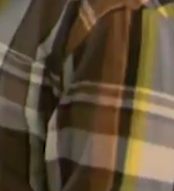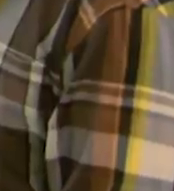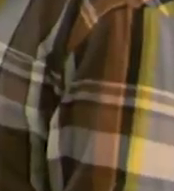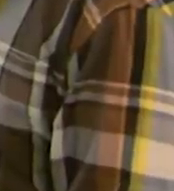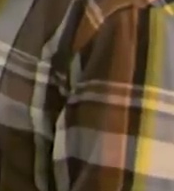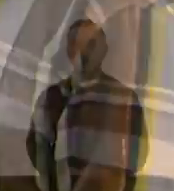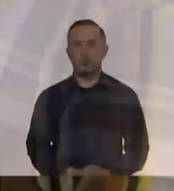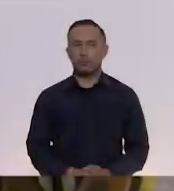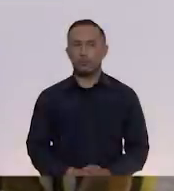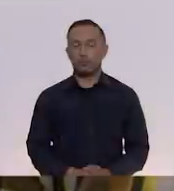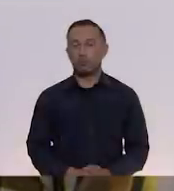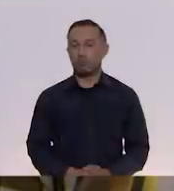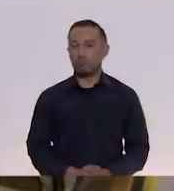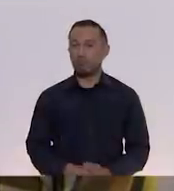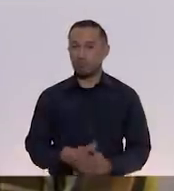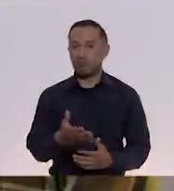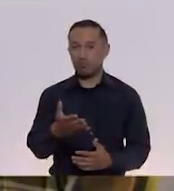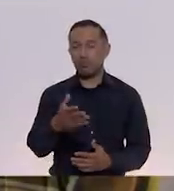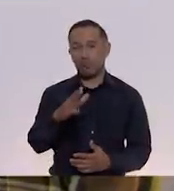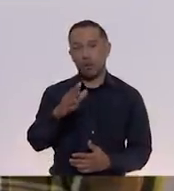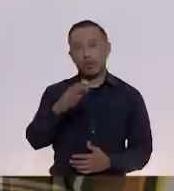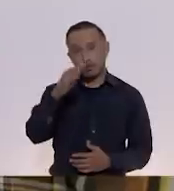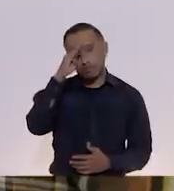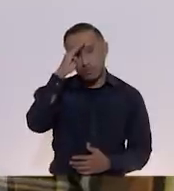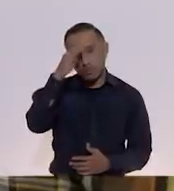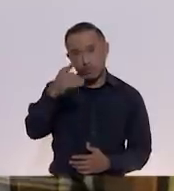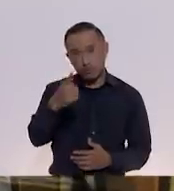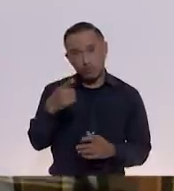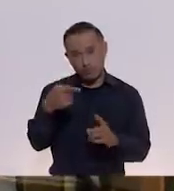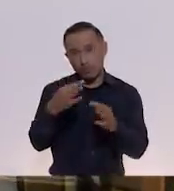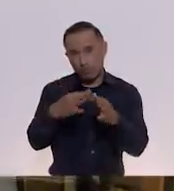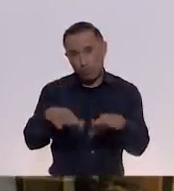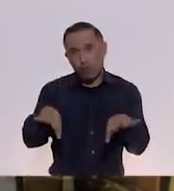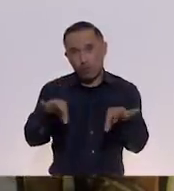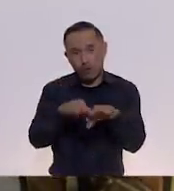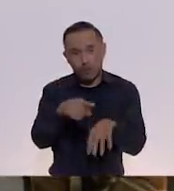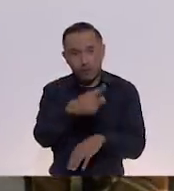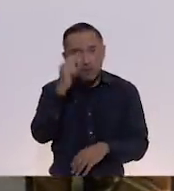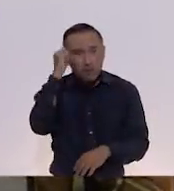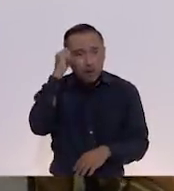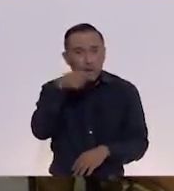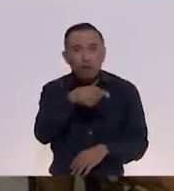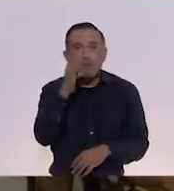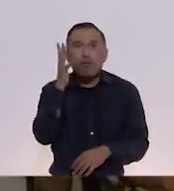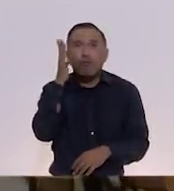Esto también es importante, señor Gorospe. Se trata del futuro de Tere.